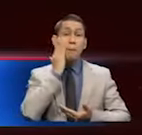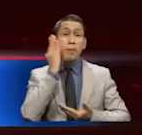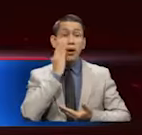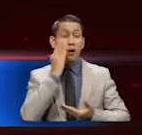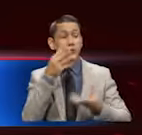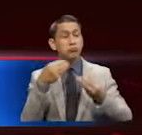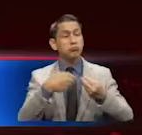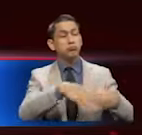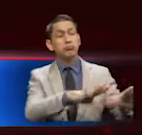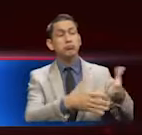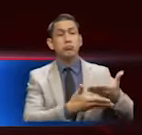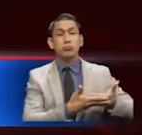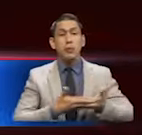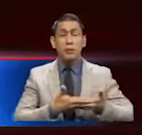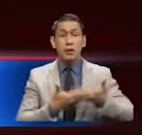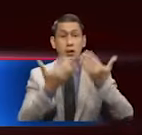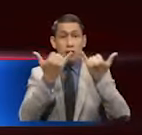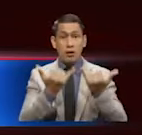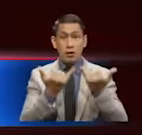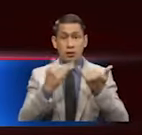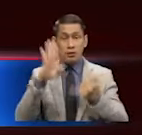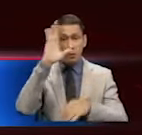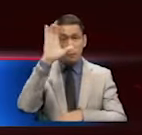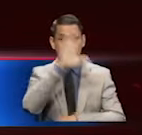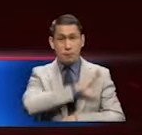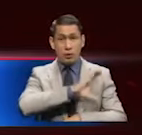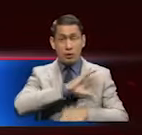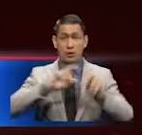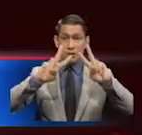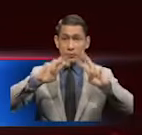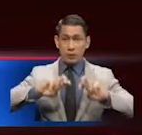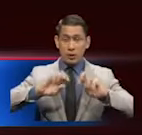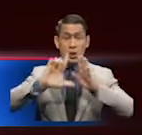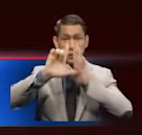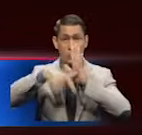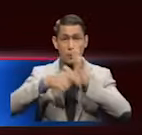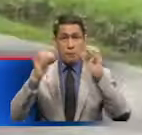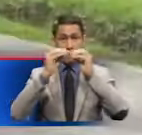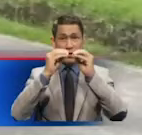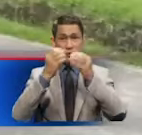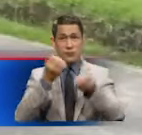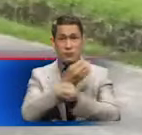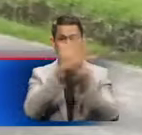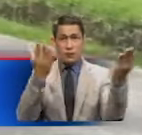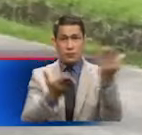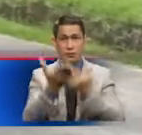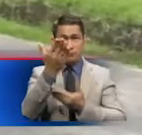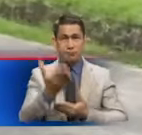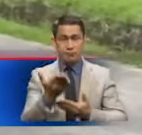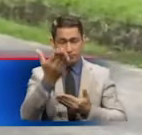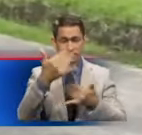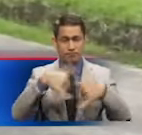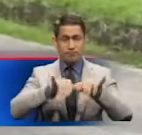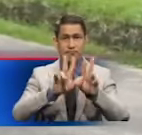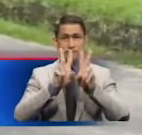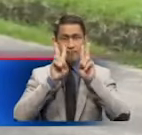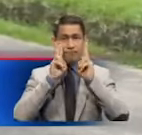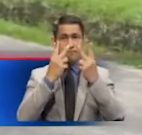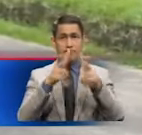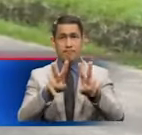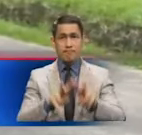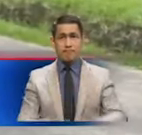buscada por la policía. Los detalles de este caso los vamos a conocer en minutos nada más en esta emisión de El Noticiero. Manténgase en nuestra